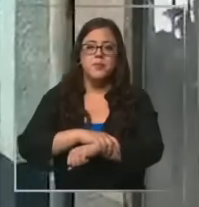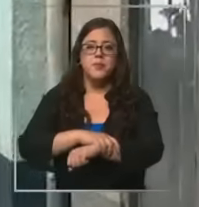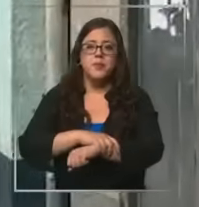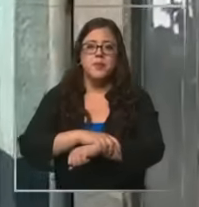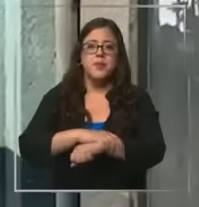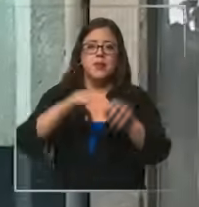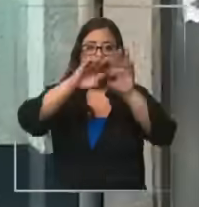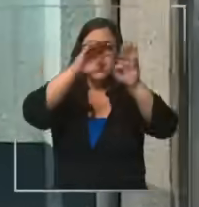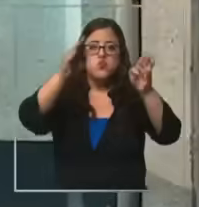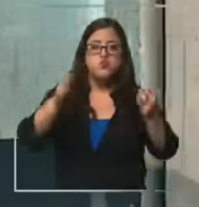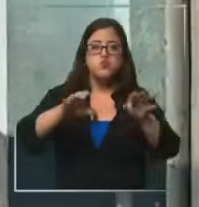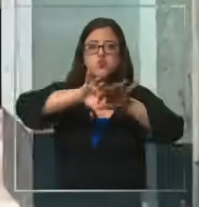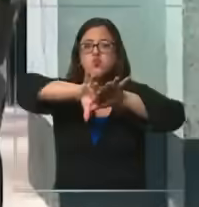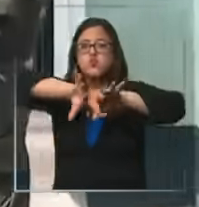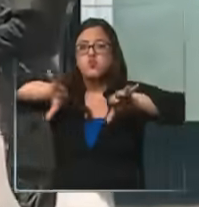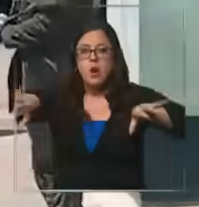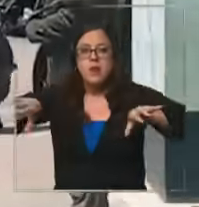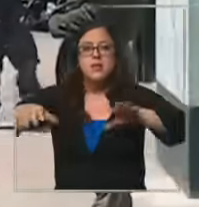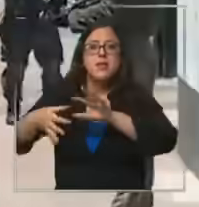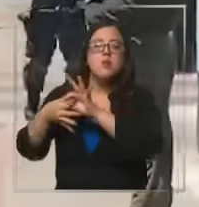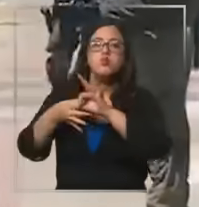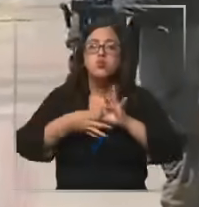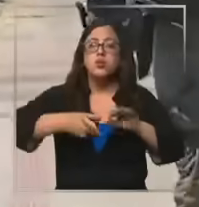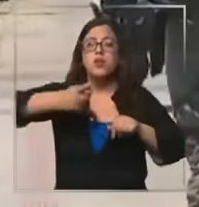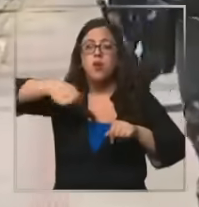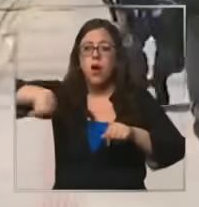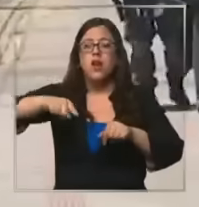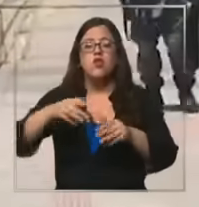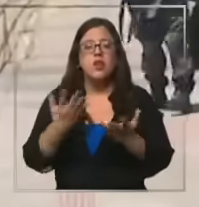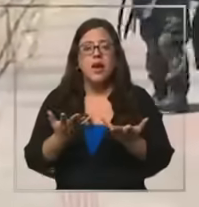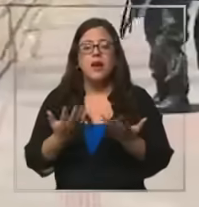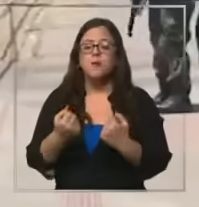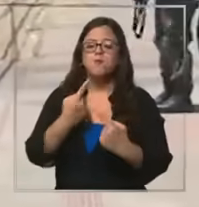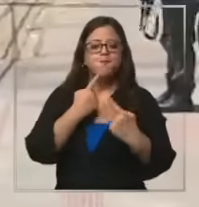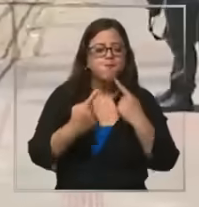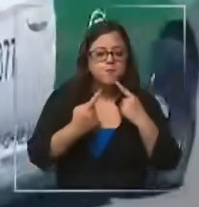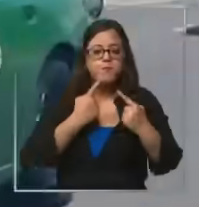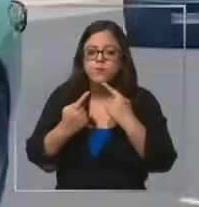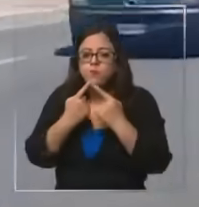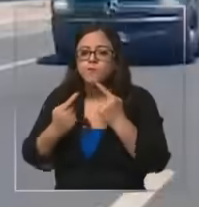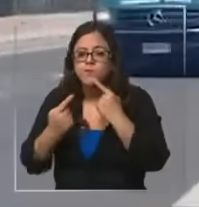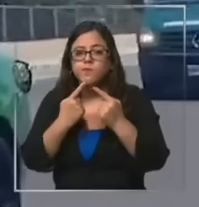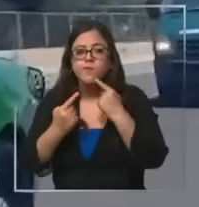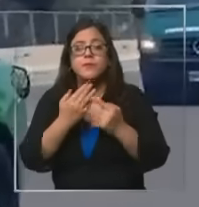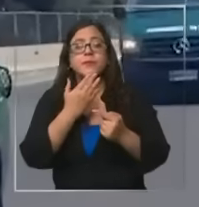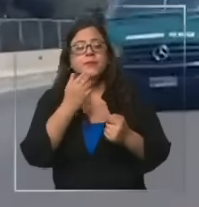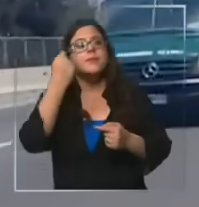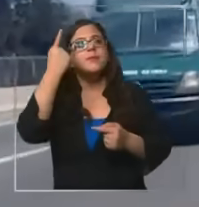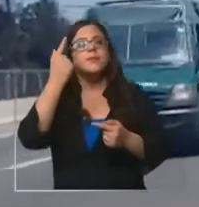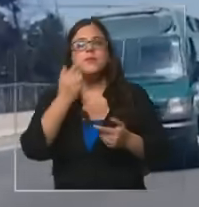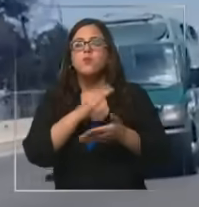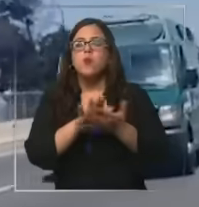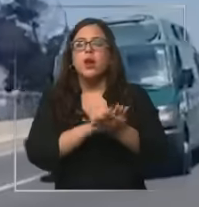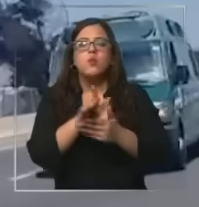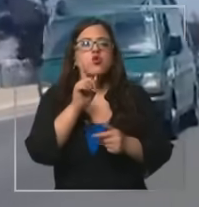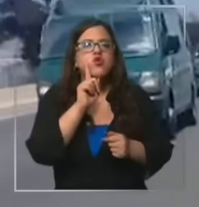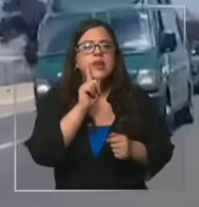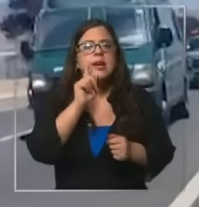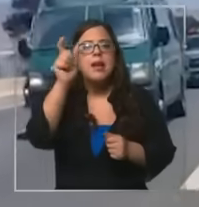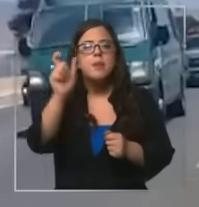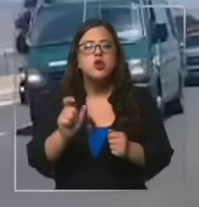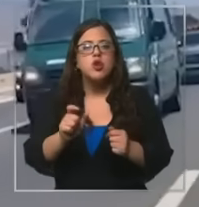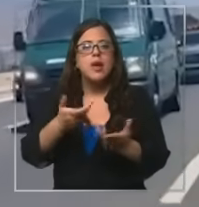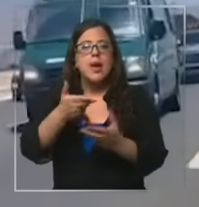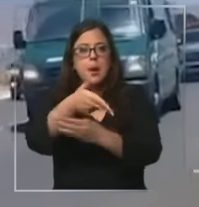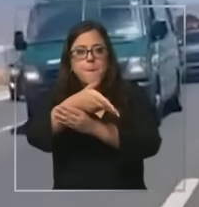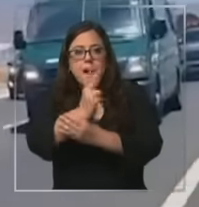módulos separados, dado que además están siendo sometidos a interrogatorios. Hay que saber, por ejemplo, cuál de ellos es el que dispara,